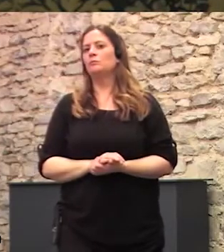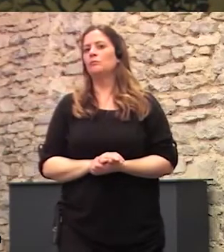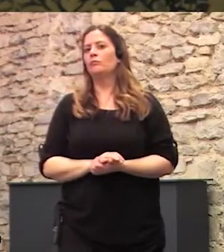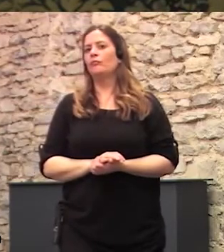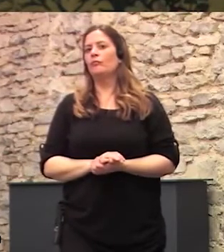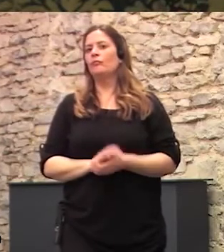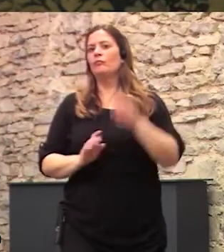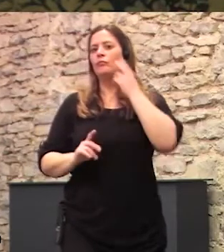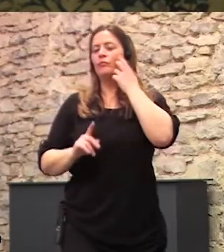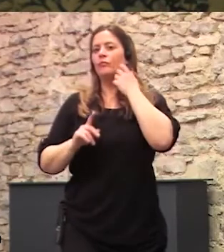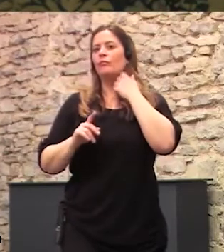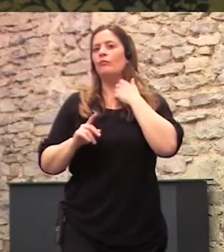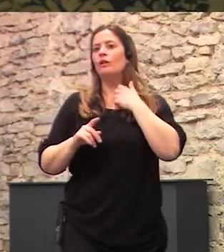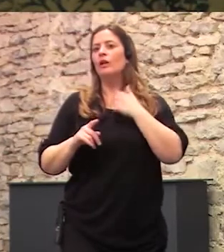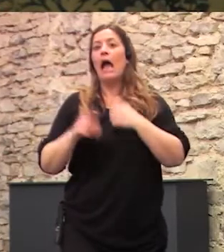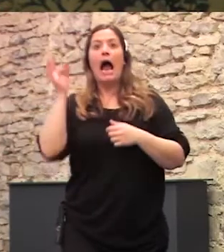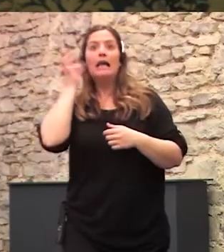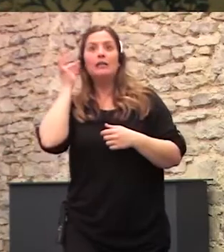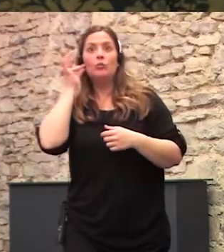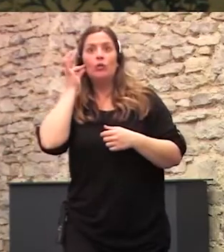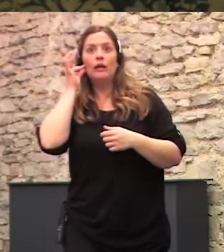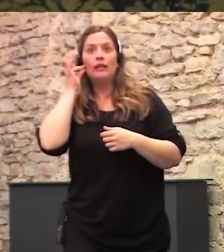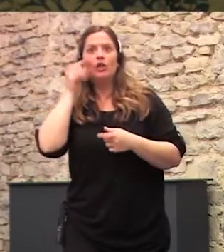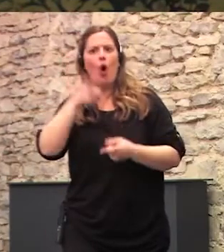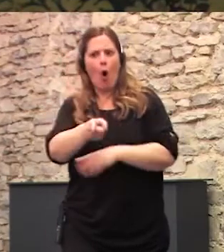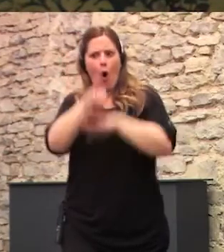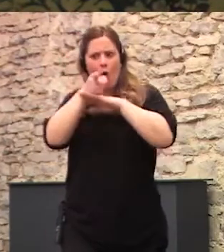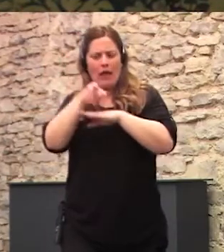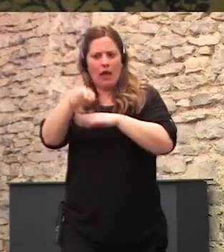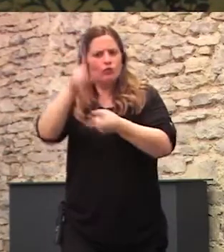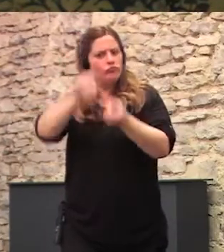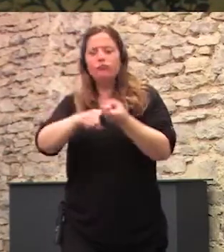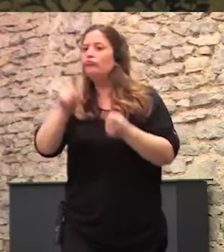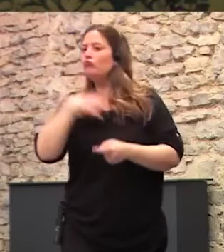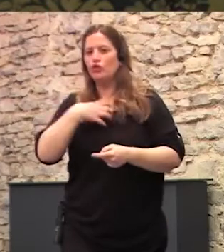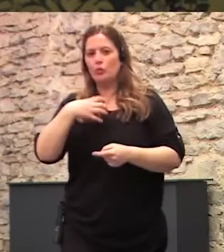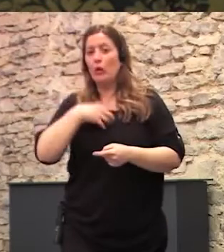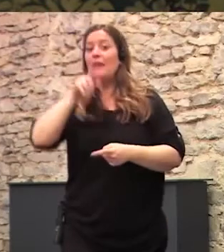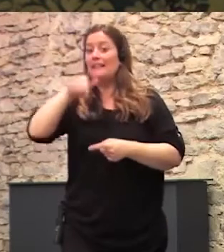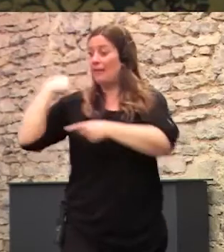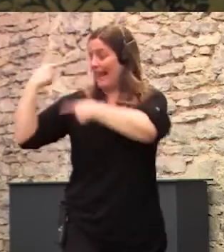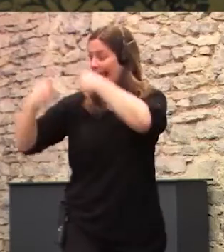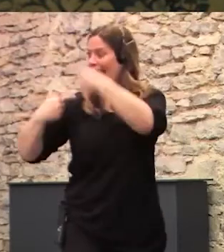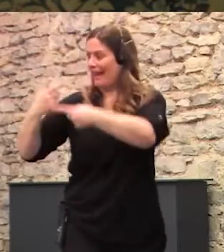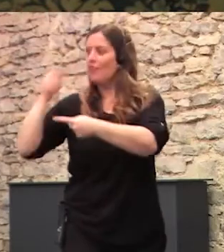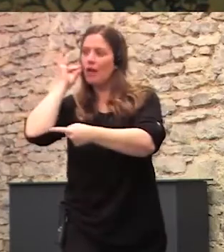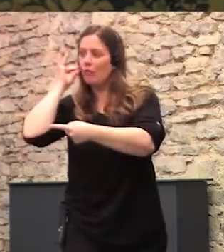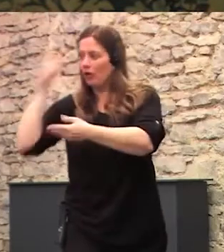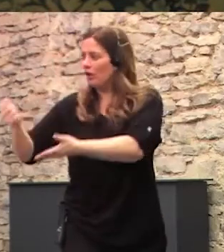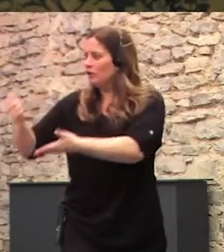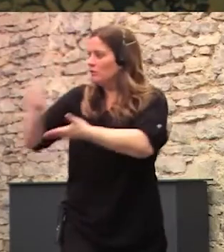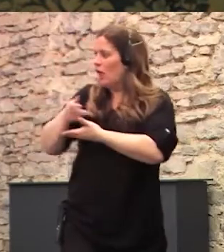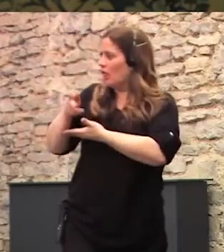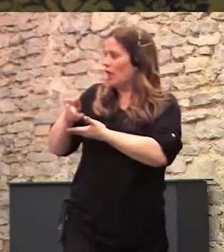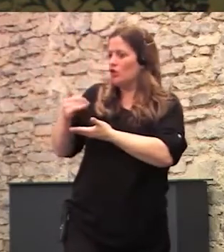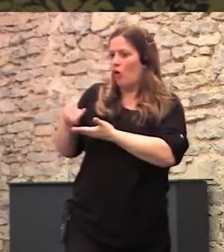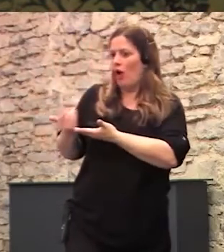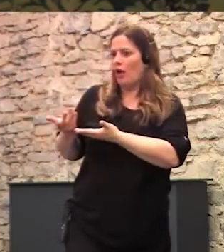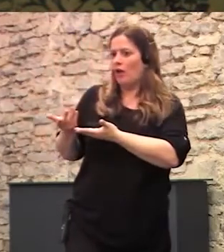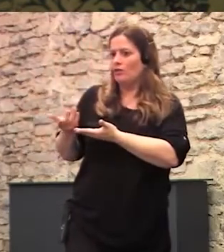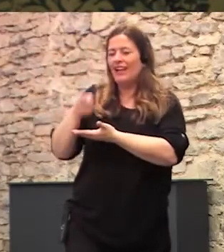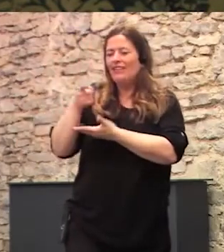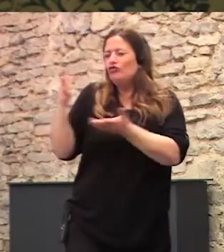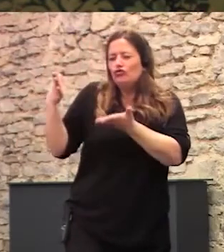Luego no se las puede obligar a casarse. Las mujeres tienen acceso a la herencia. Todo esto son derechos nuevos, ¿eh?,